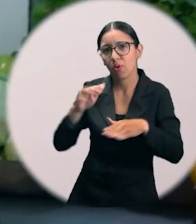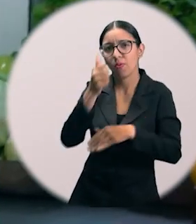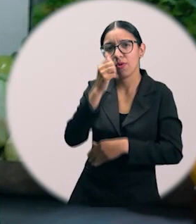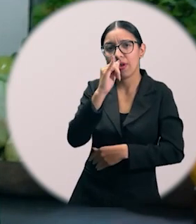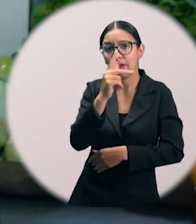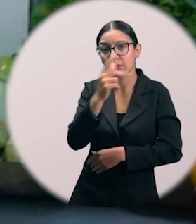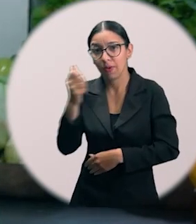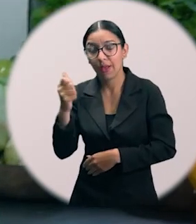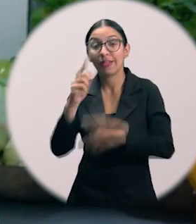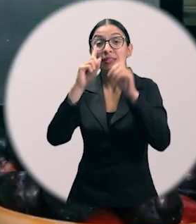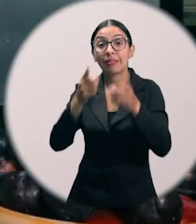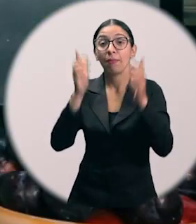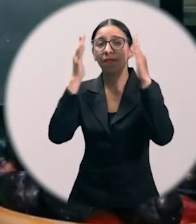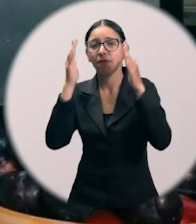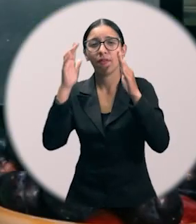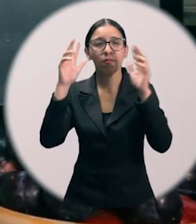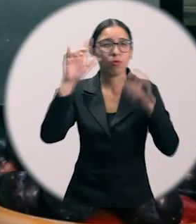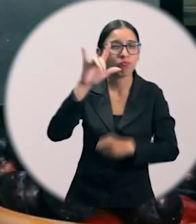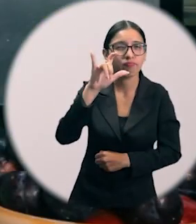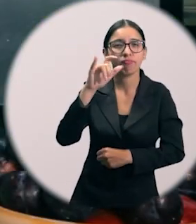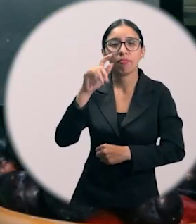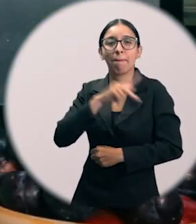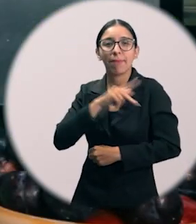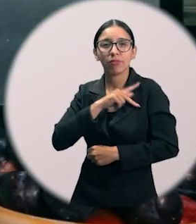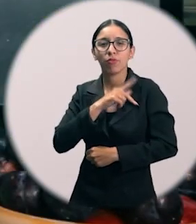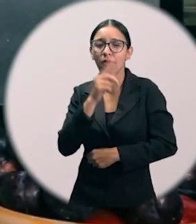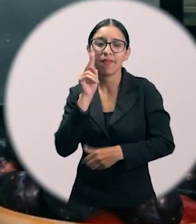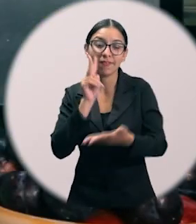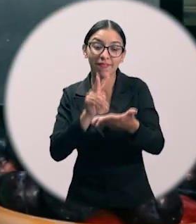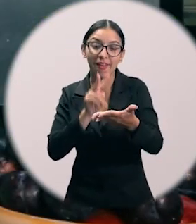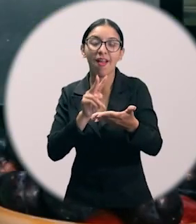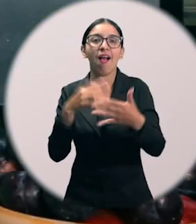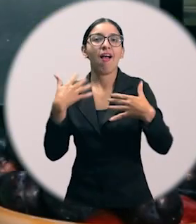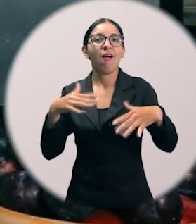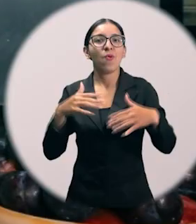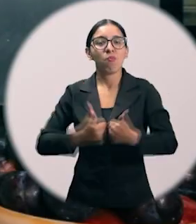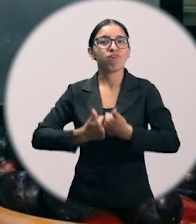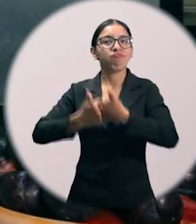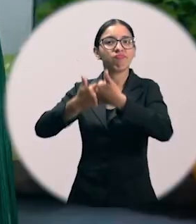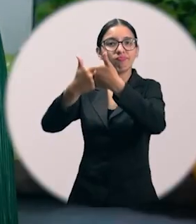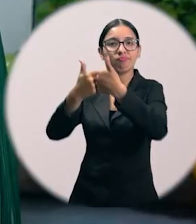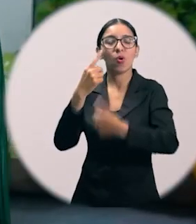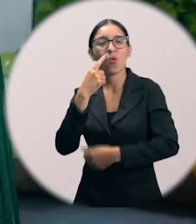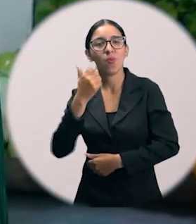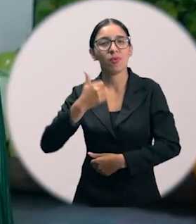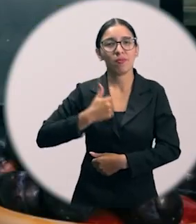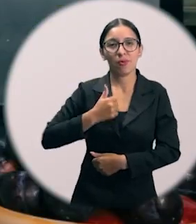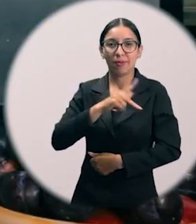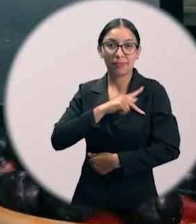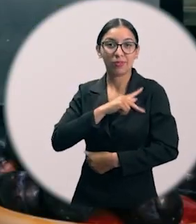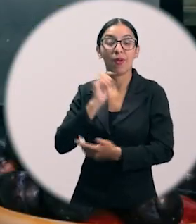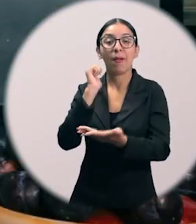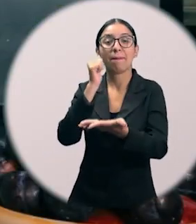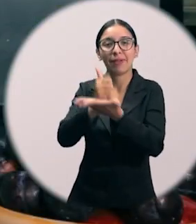que siguió nuestras redes sociales y que pudo ver el crecimiento de cada una de estas emprendedoras y emprendedores que pasaron a través de